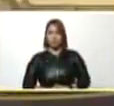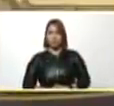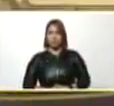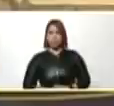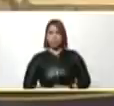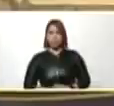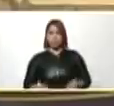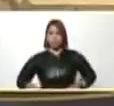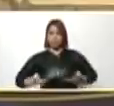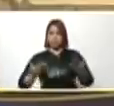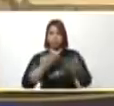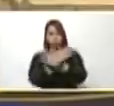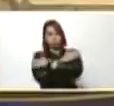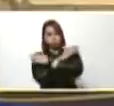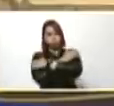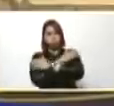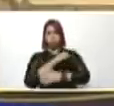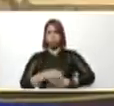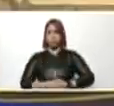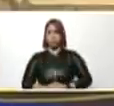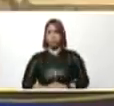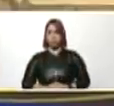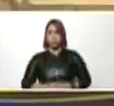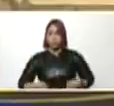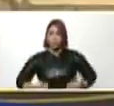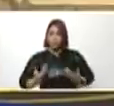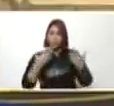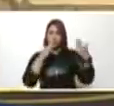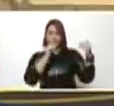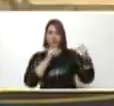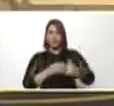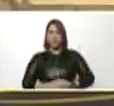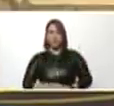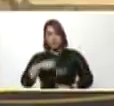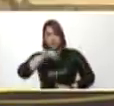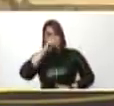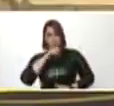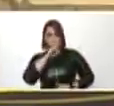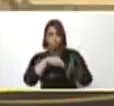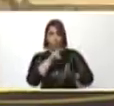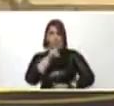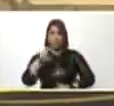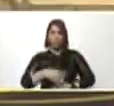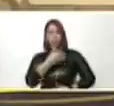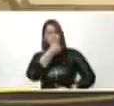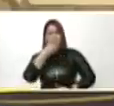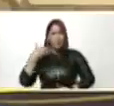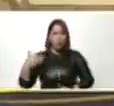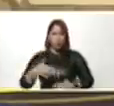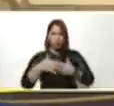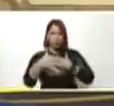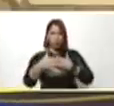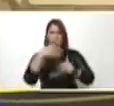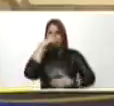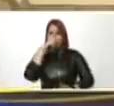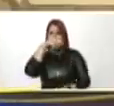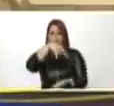para darles ese abrazo lleno de esperanza de que ese año 2021 iba a ser mejor. Era el año de